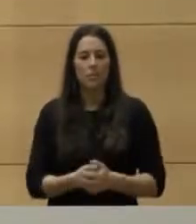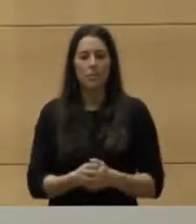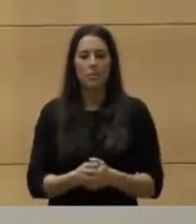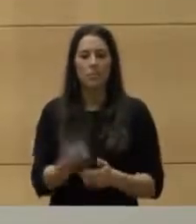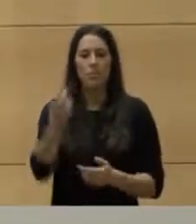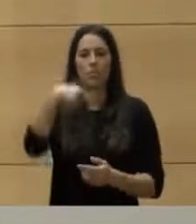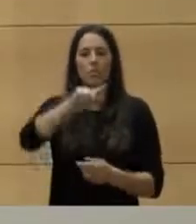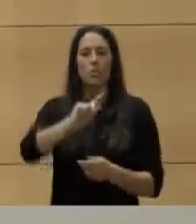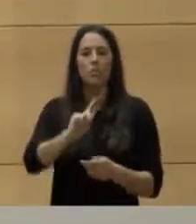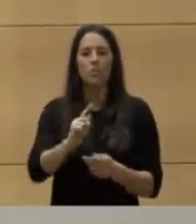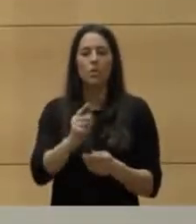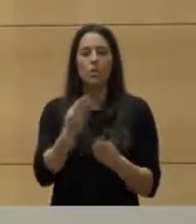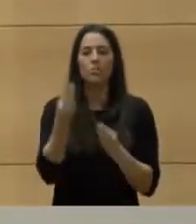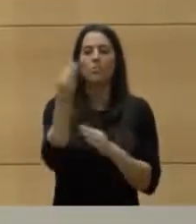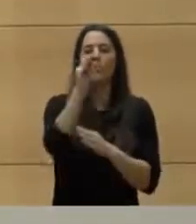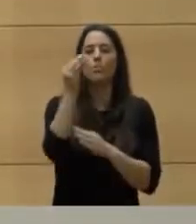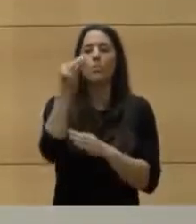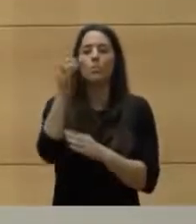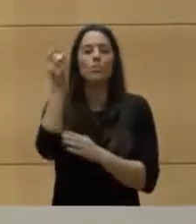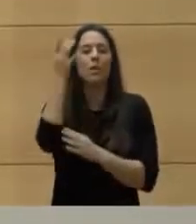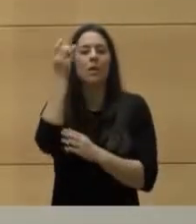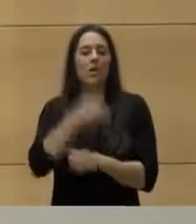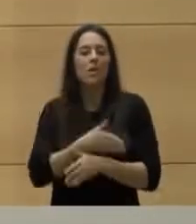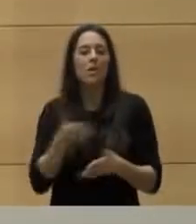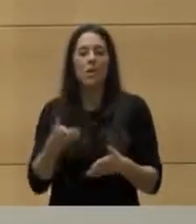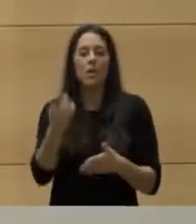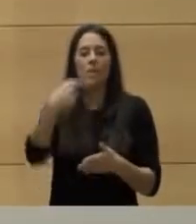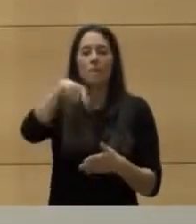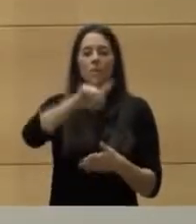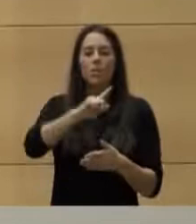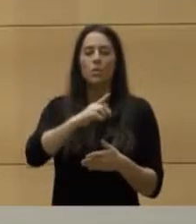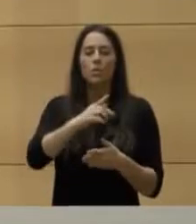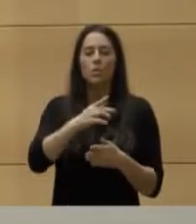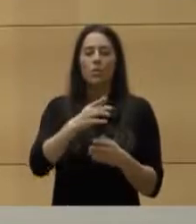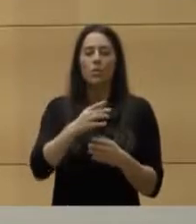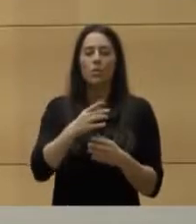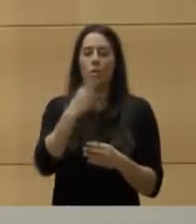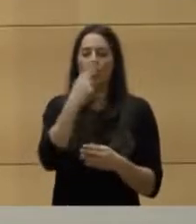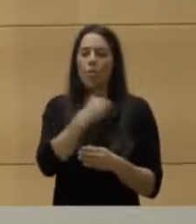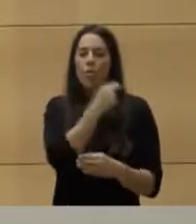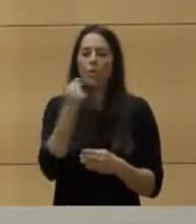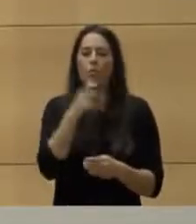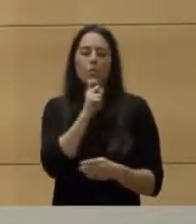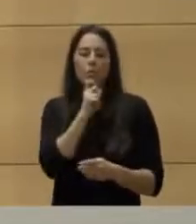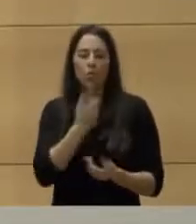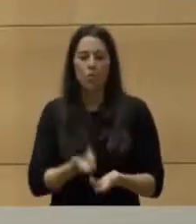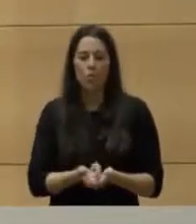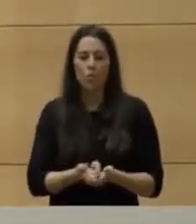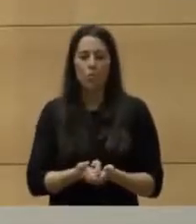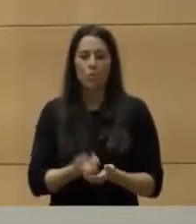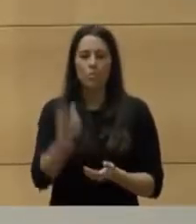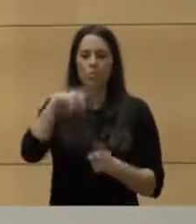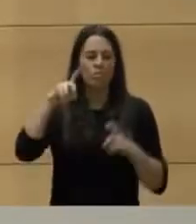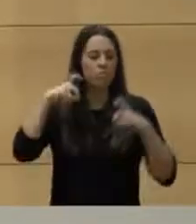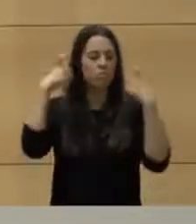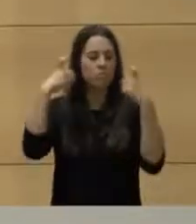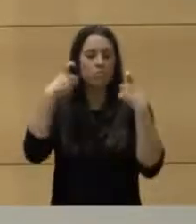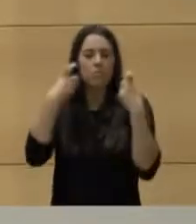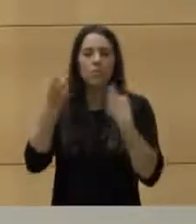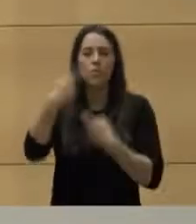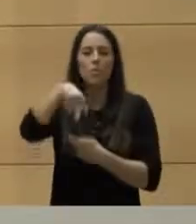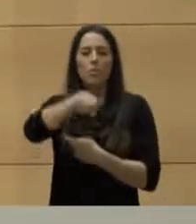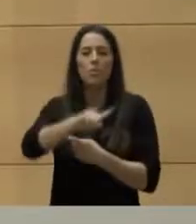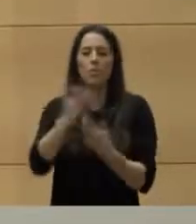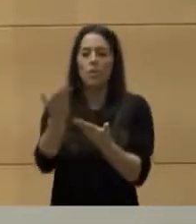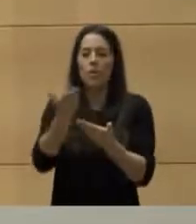a aportar? ¿A qué estáis dispuestos a comprometeros? ¿Cuál es vuestro esfuerzo y vuestra